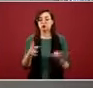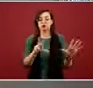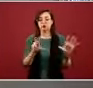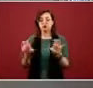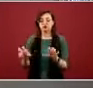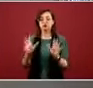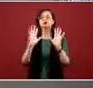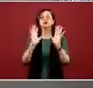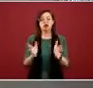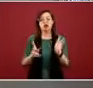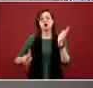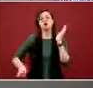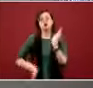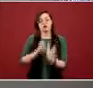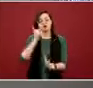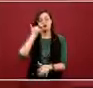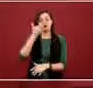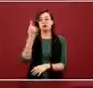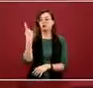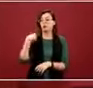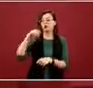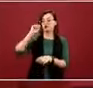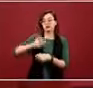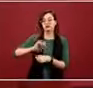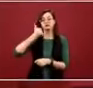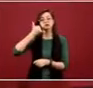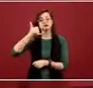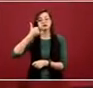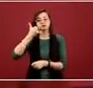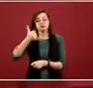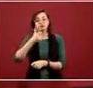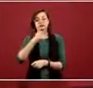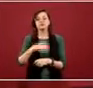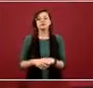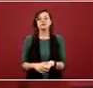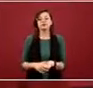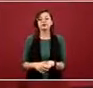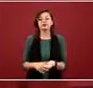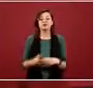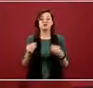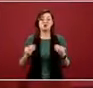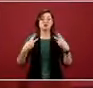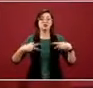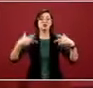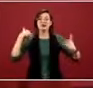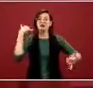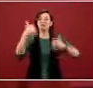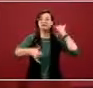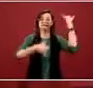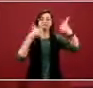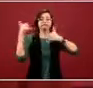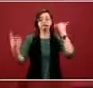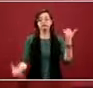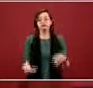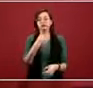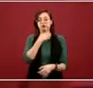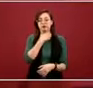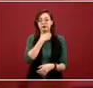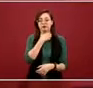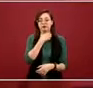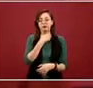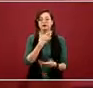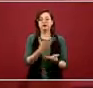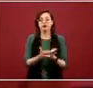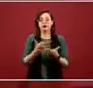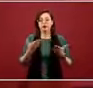800-0044-800 ya sirve desde la semana pasada, nunca dejó de servir, pero lo que sí tuvo es una gran saturación. Y ahora